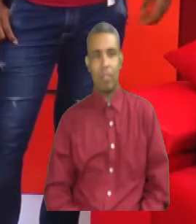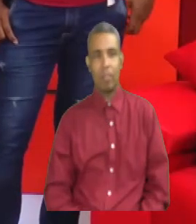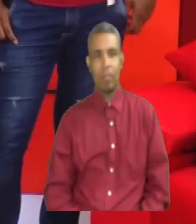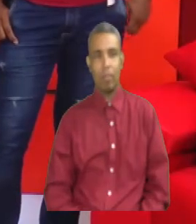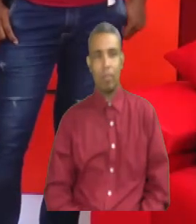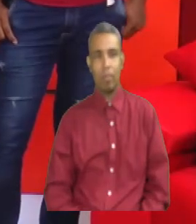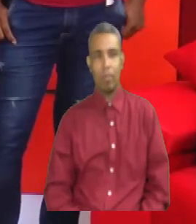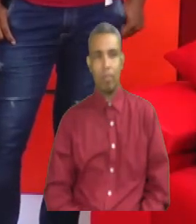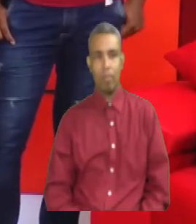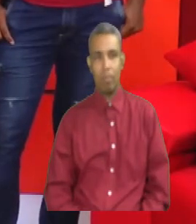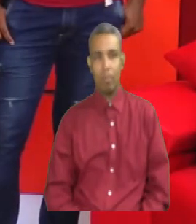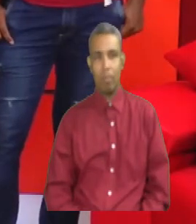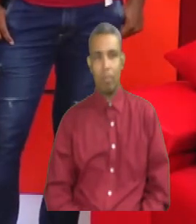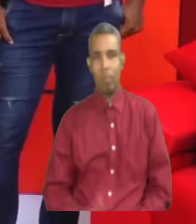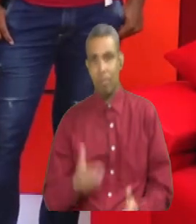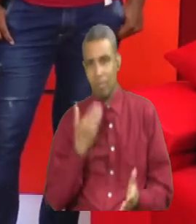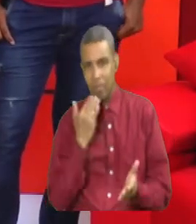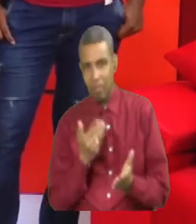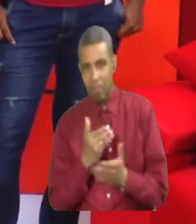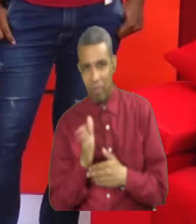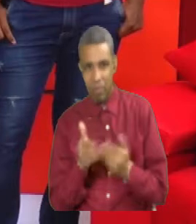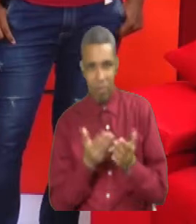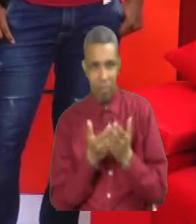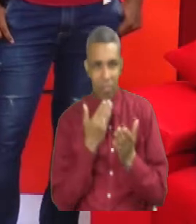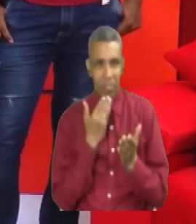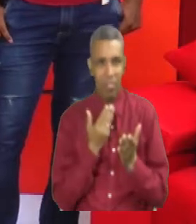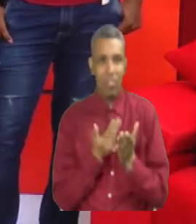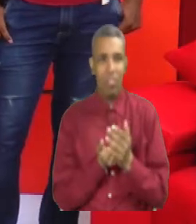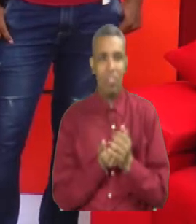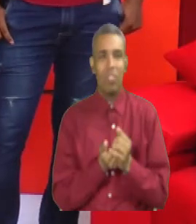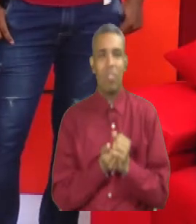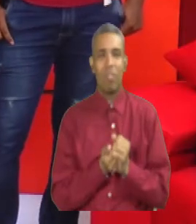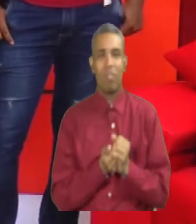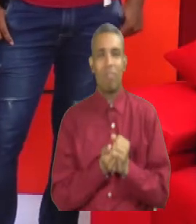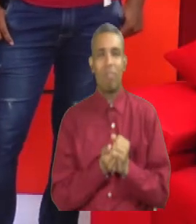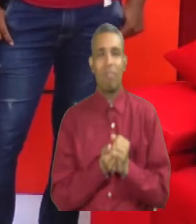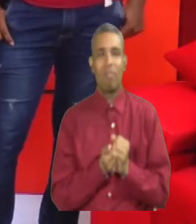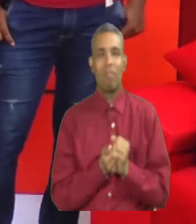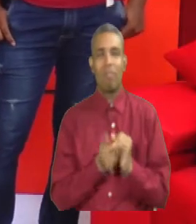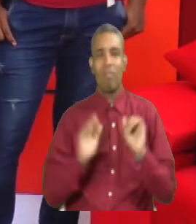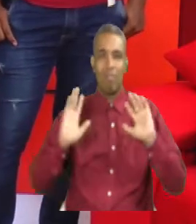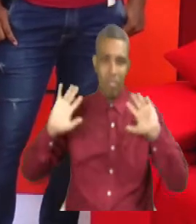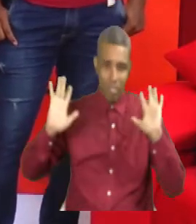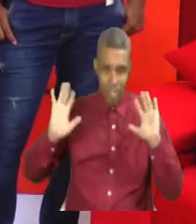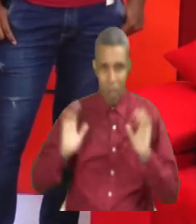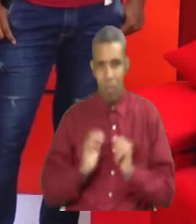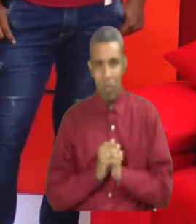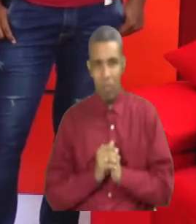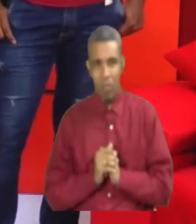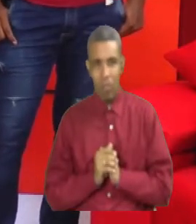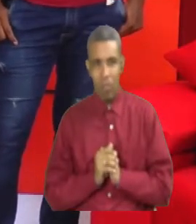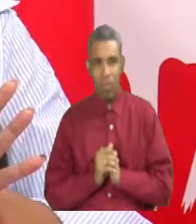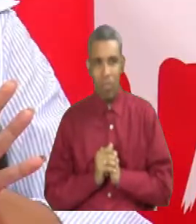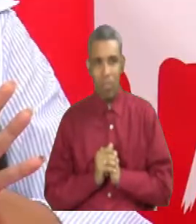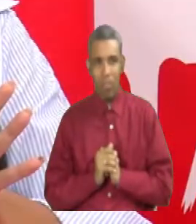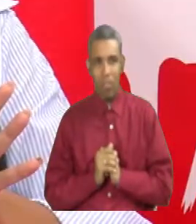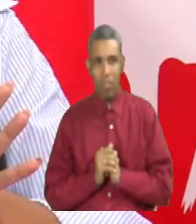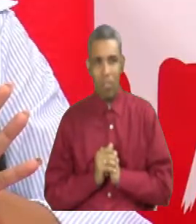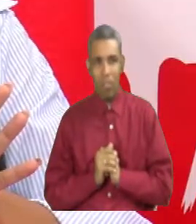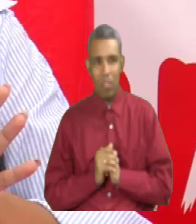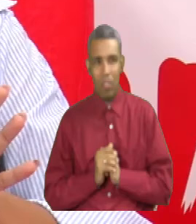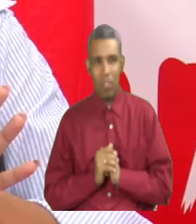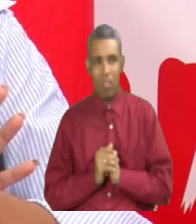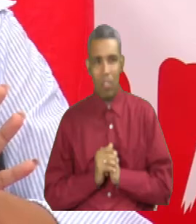todas las personas que nos estuvieron ahí conectaditas con nosotros en el programa. Chao, Jennifer. No, todavía no, porque yo le tengo